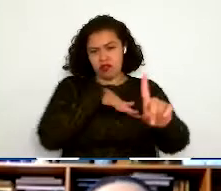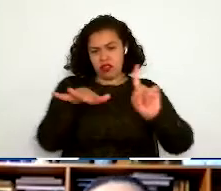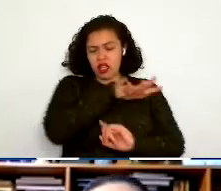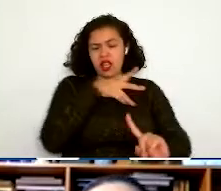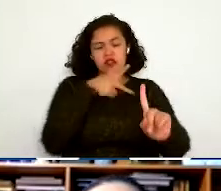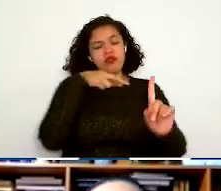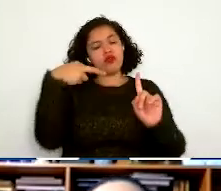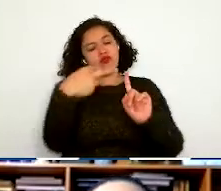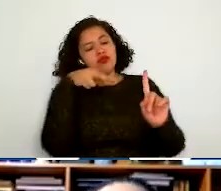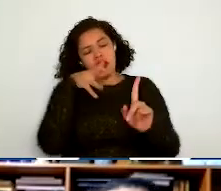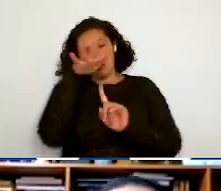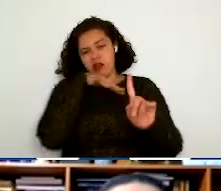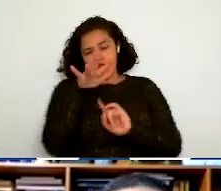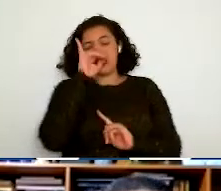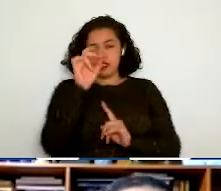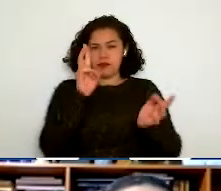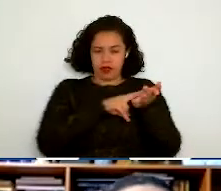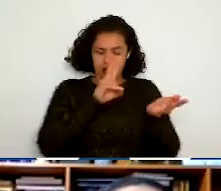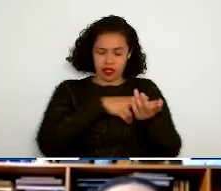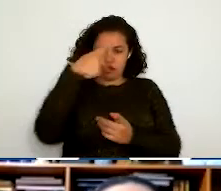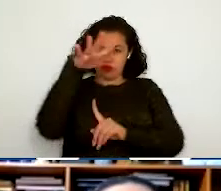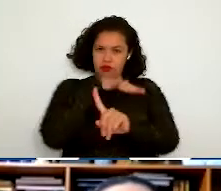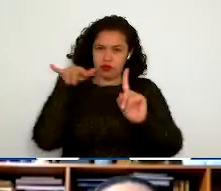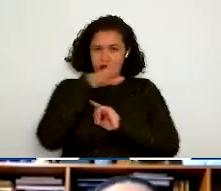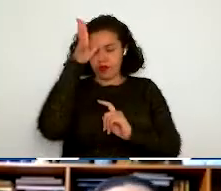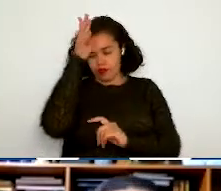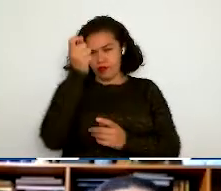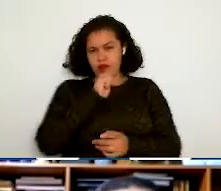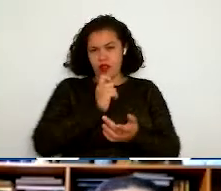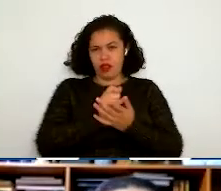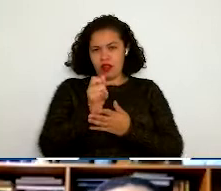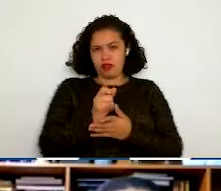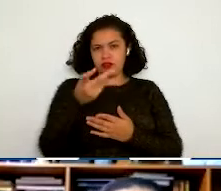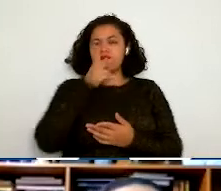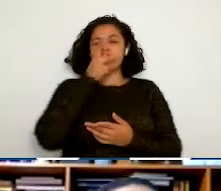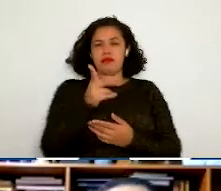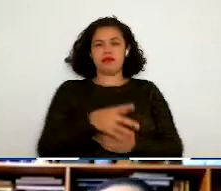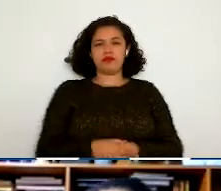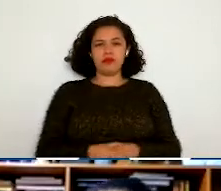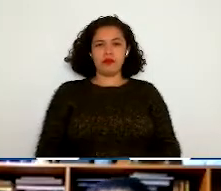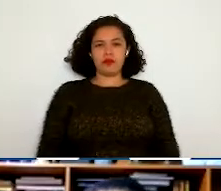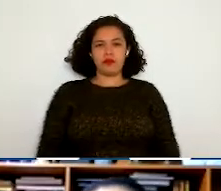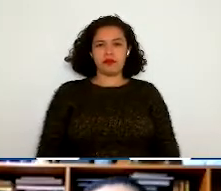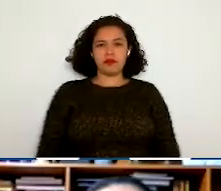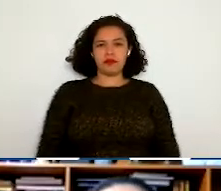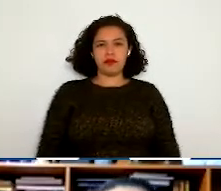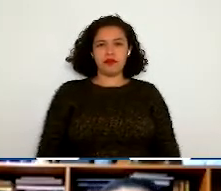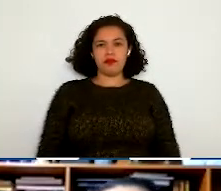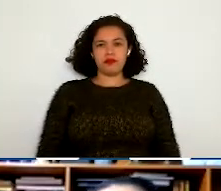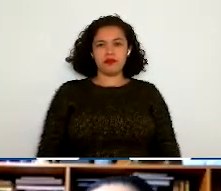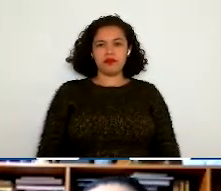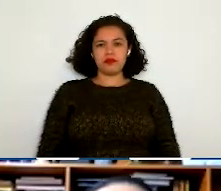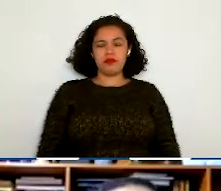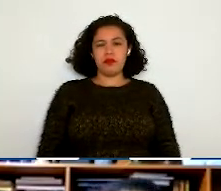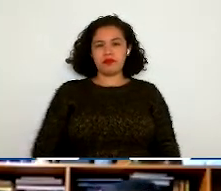están describiendo, en el contexto en el que ustedes están definiendo ese término. Así como, ejemplo, pues al menos